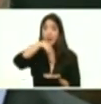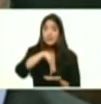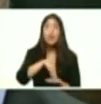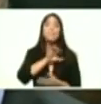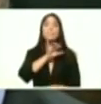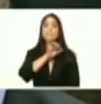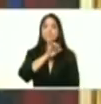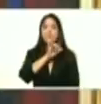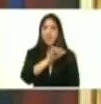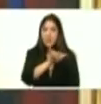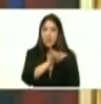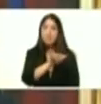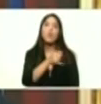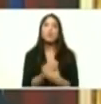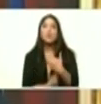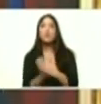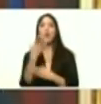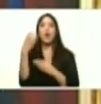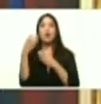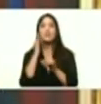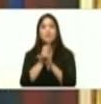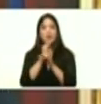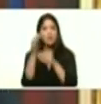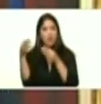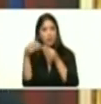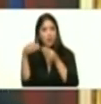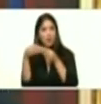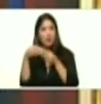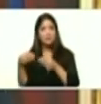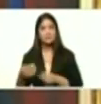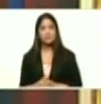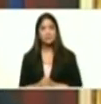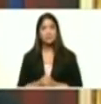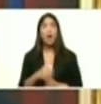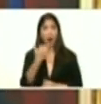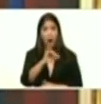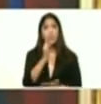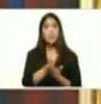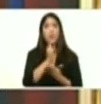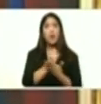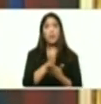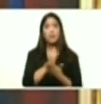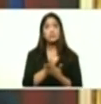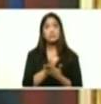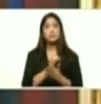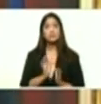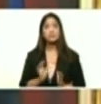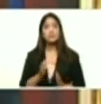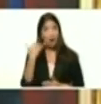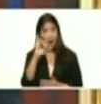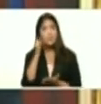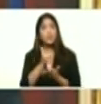mismos creadores de Dollar Today. Pruebas hay y saldrán. ¿Verdad, Dios?